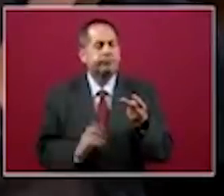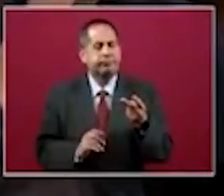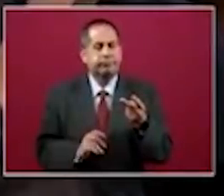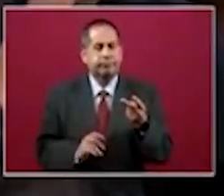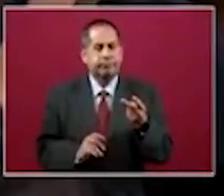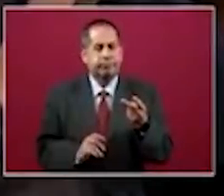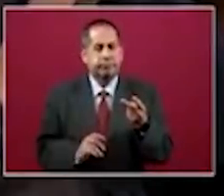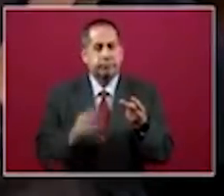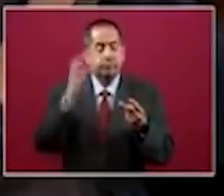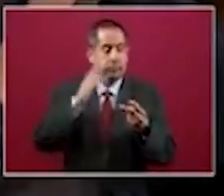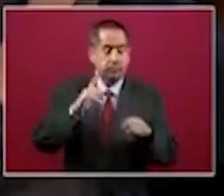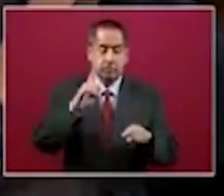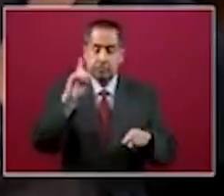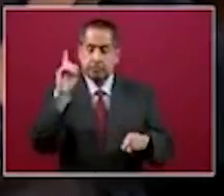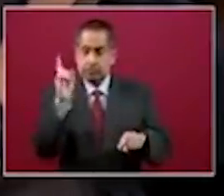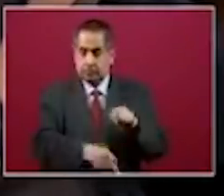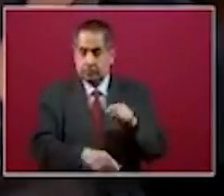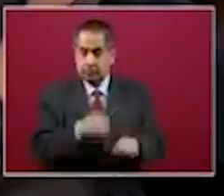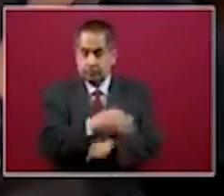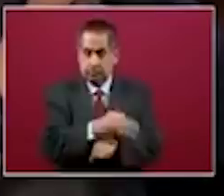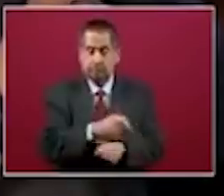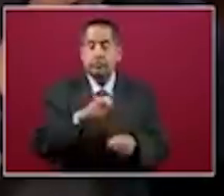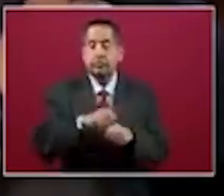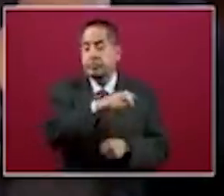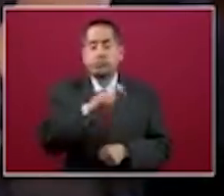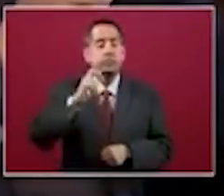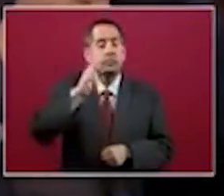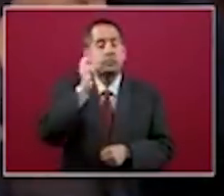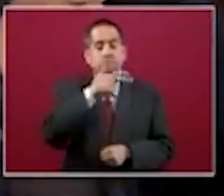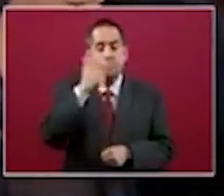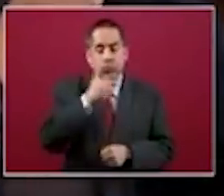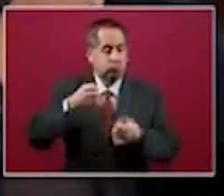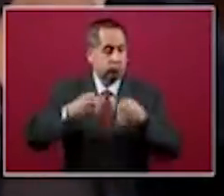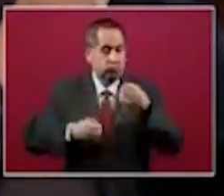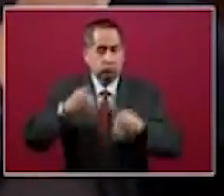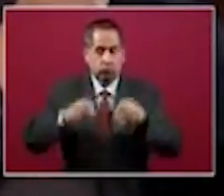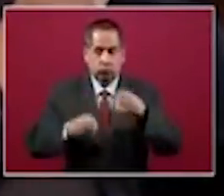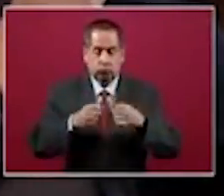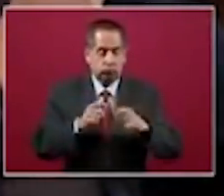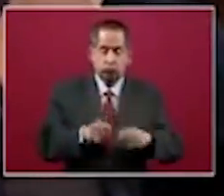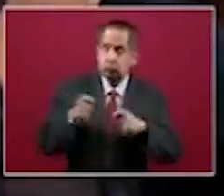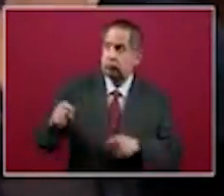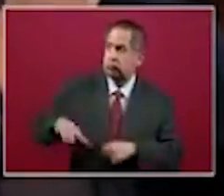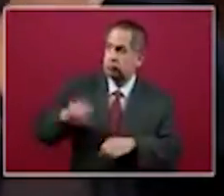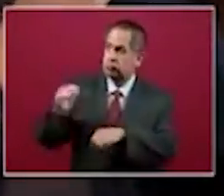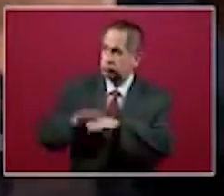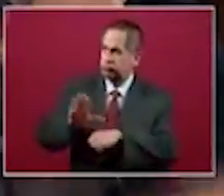se emitió una suspensión provisional en Chihuahua por parte de un juez a las medidas del gobierno